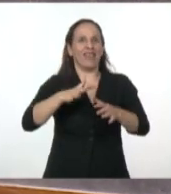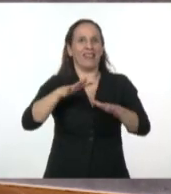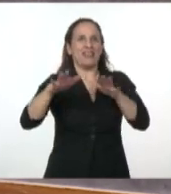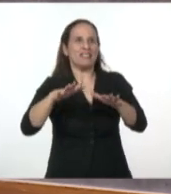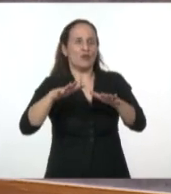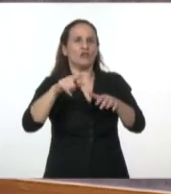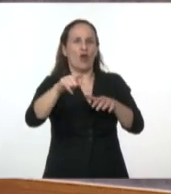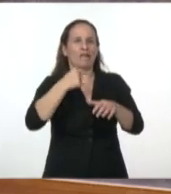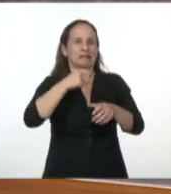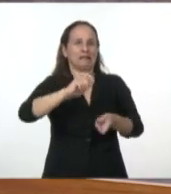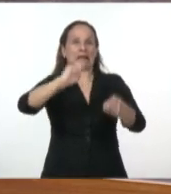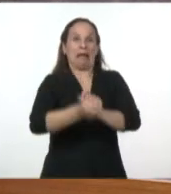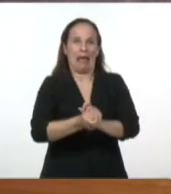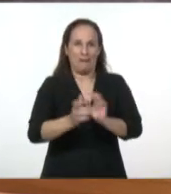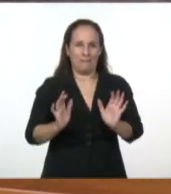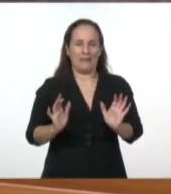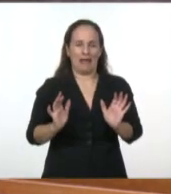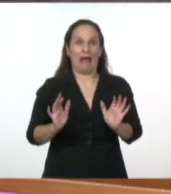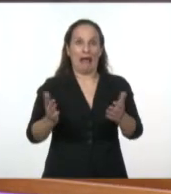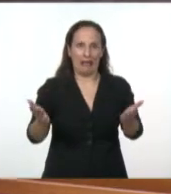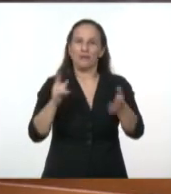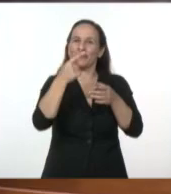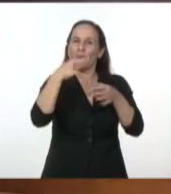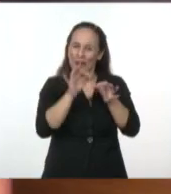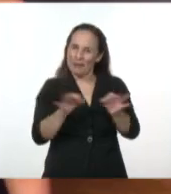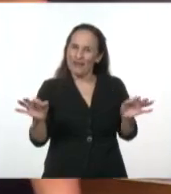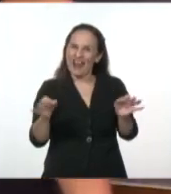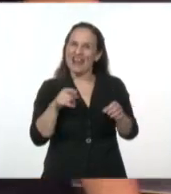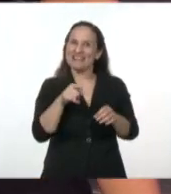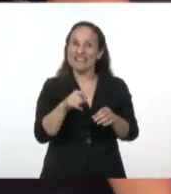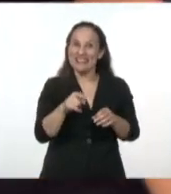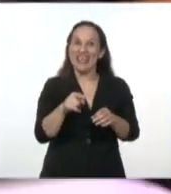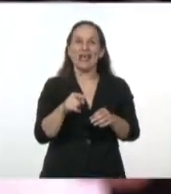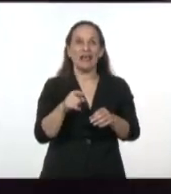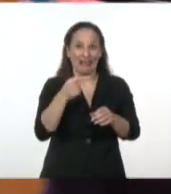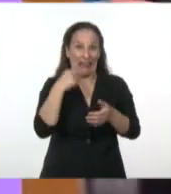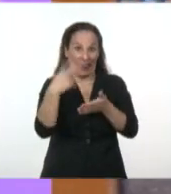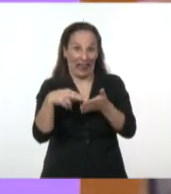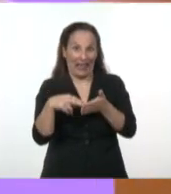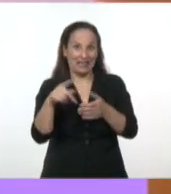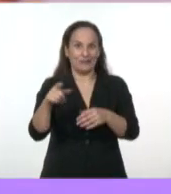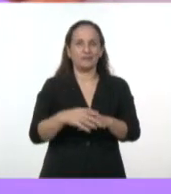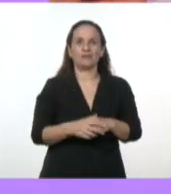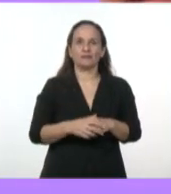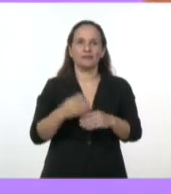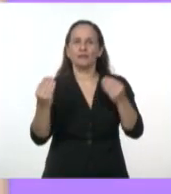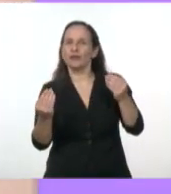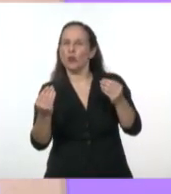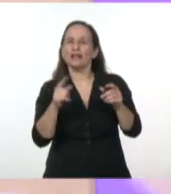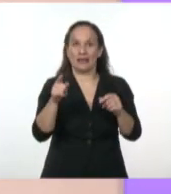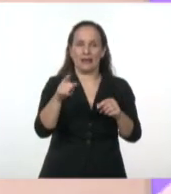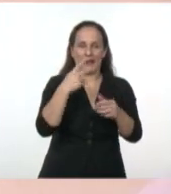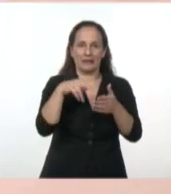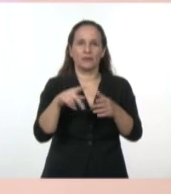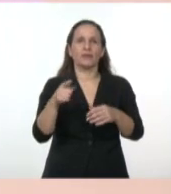Entonces aparece acá esta última una de las últimas frases, sí, que está, ¿la querés leer? ¿La detenemos o si tomamos? Si tomamos.